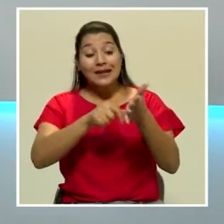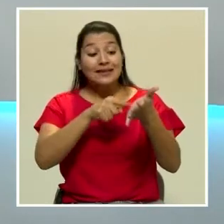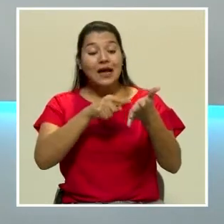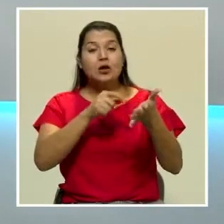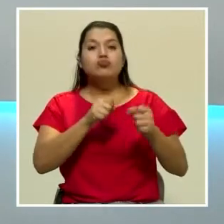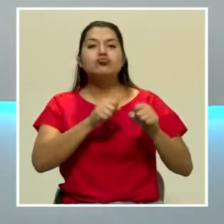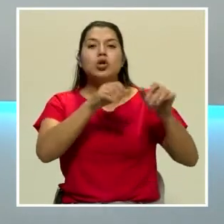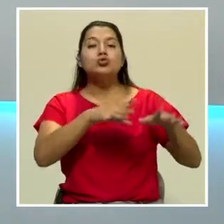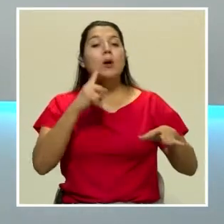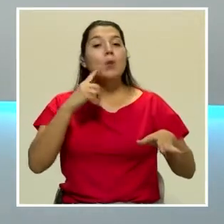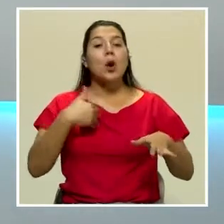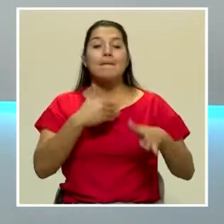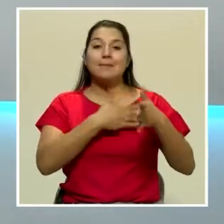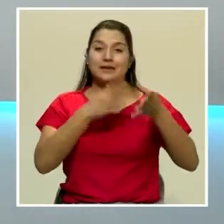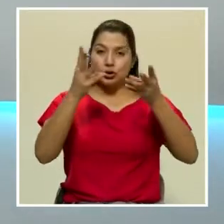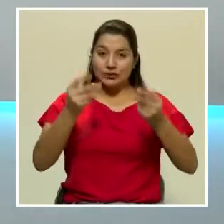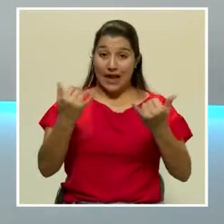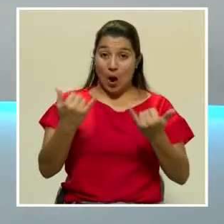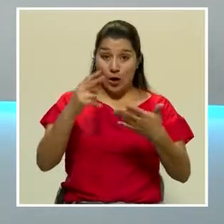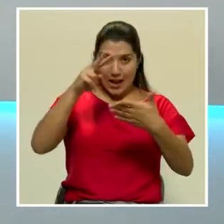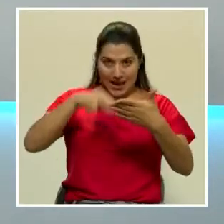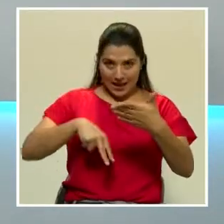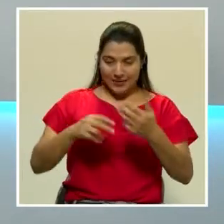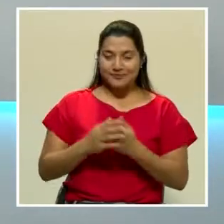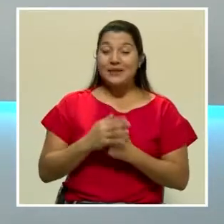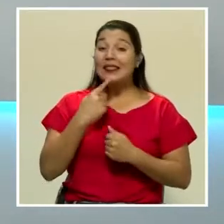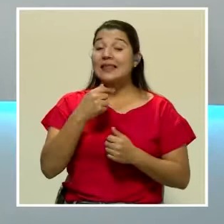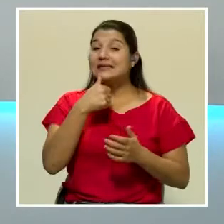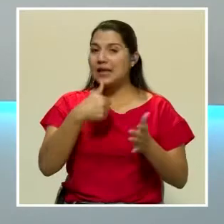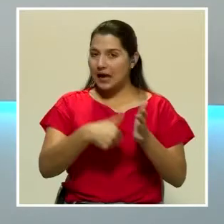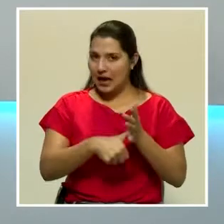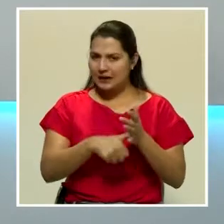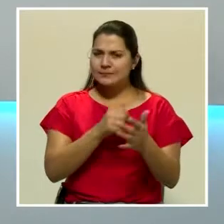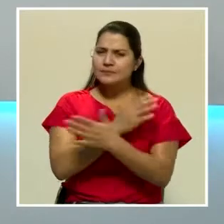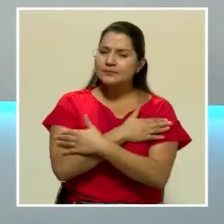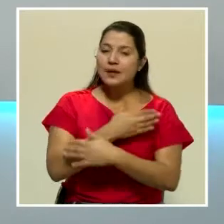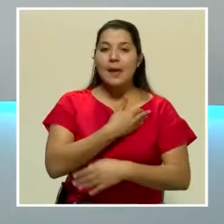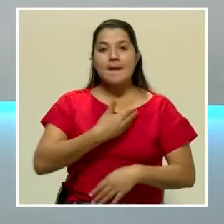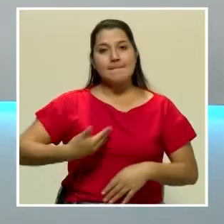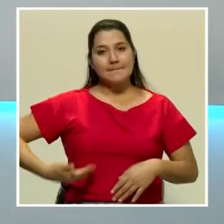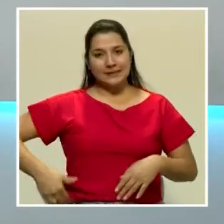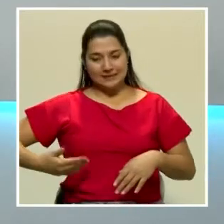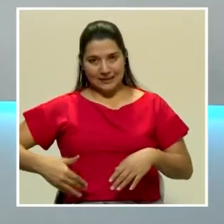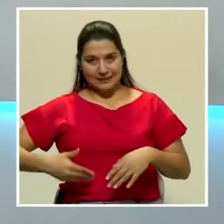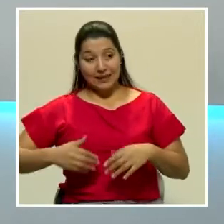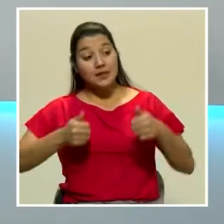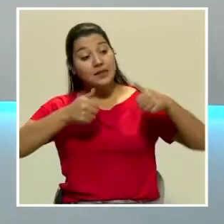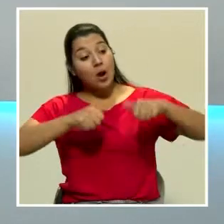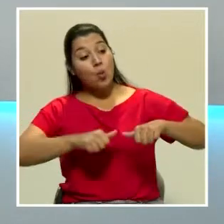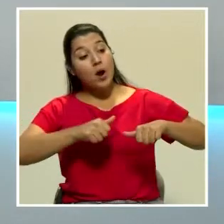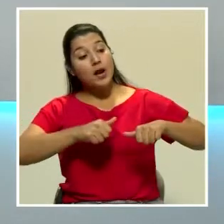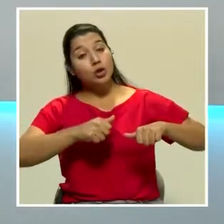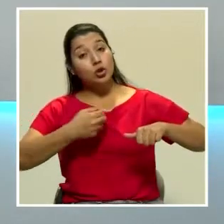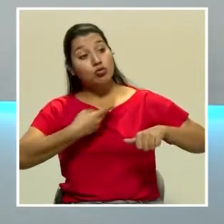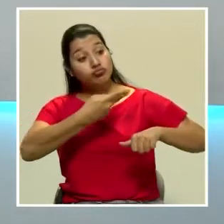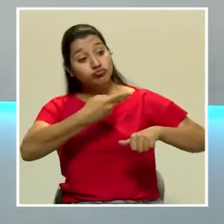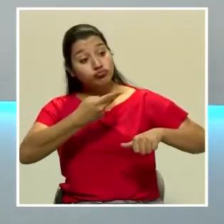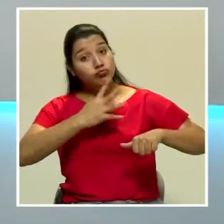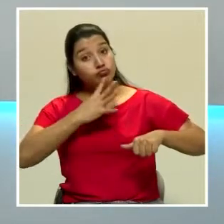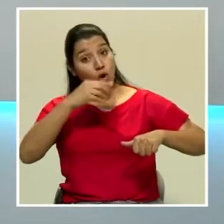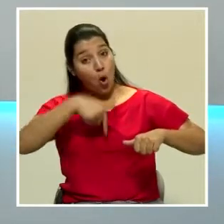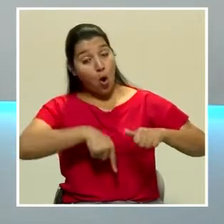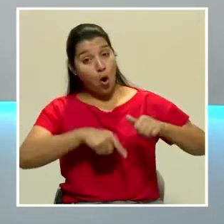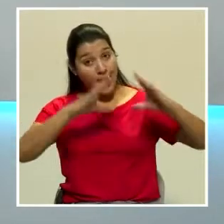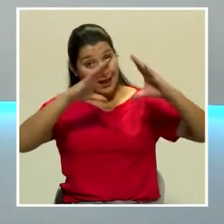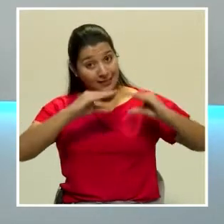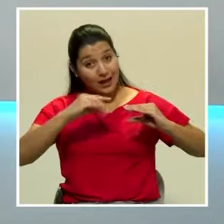Voy a leerla textual para los televidentes. Dice la carta: estimado señor presidente, de acuerdo a nuestra conversación de esta tarde, le presento